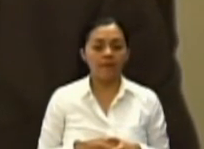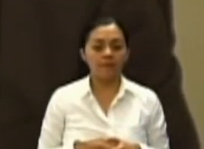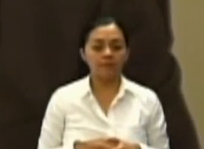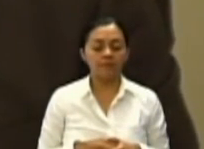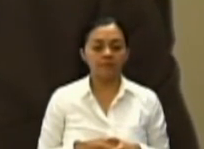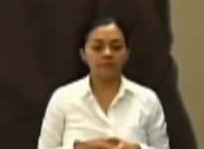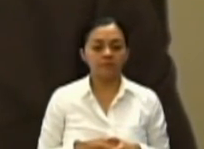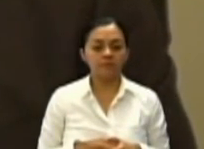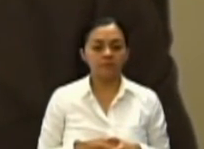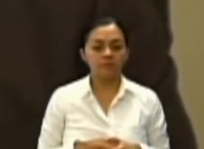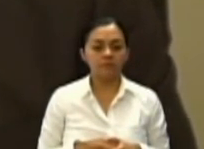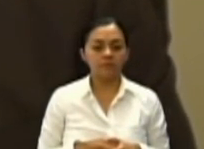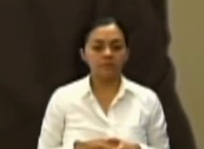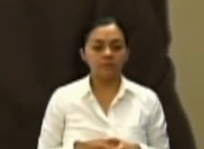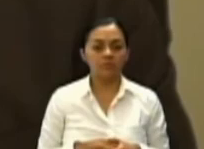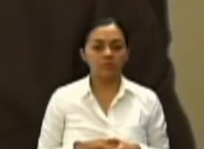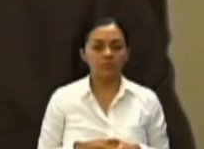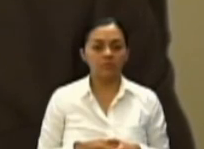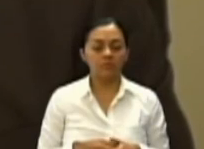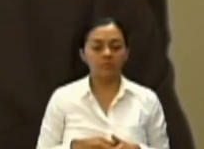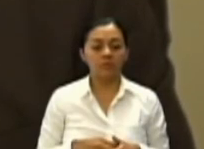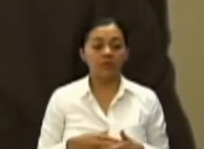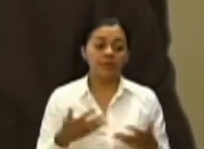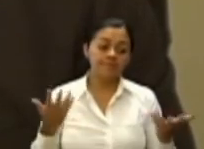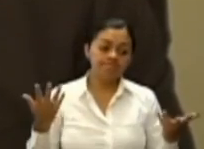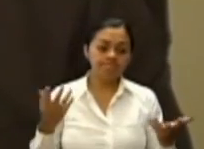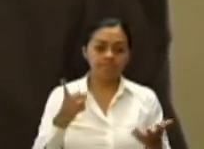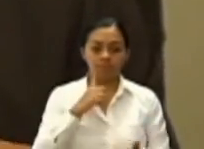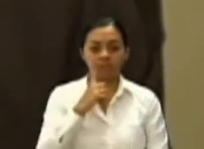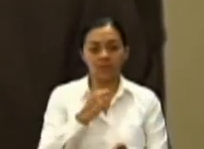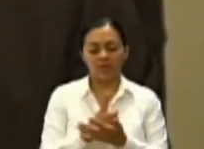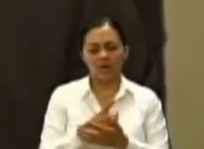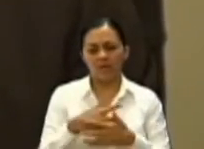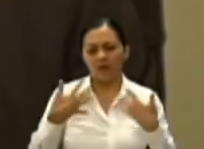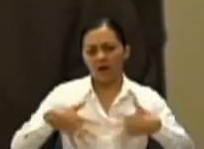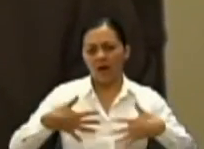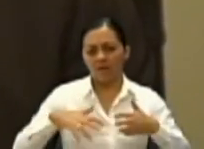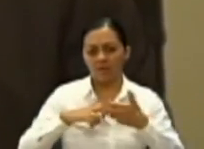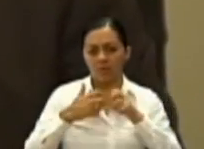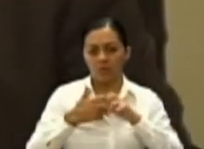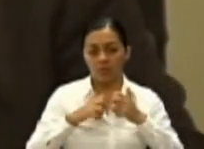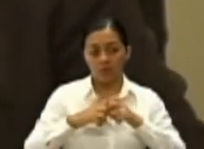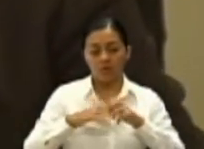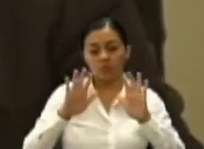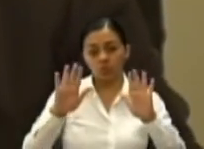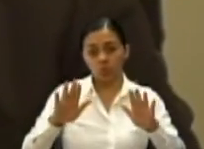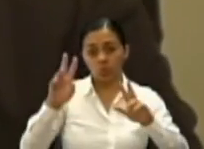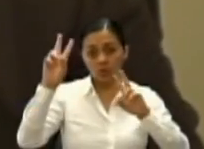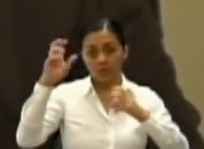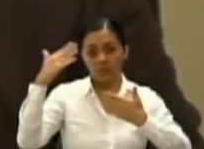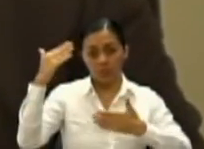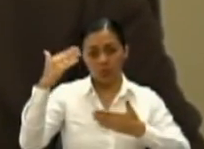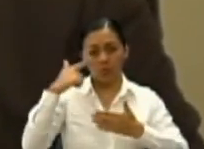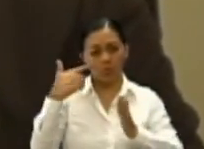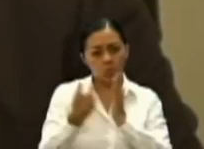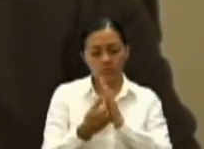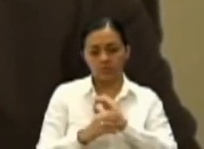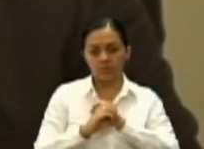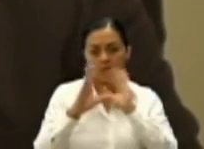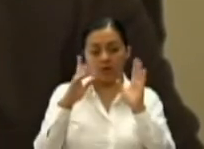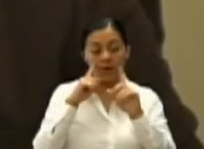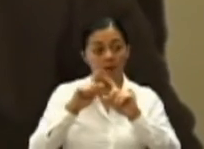lo que lo que sucede es extremadamente grave y demuestra la clase de políticos que tenemos se ha demostrado que esa empresa